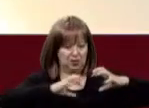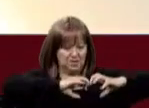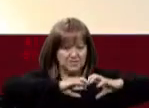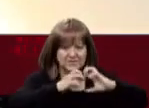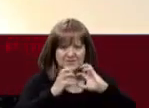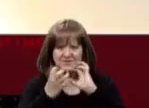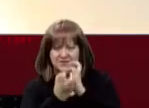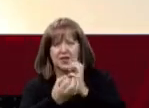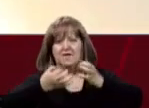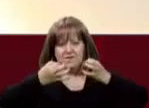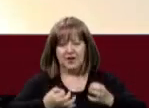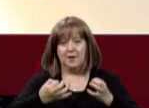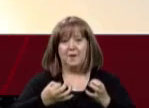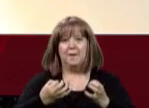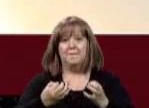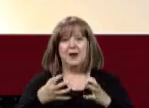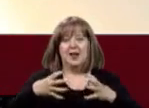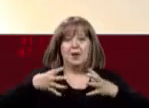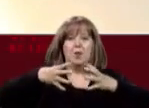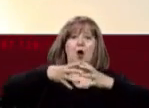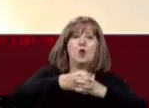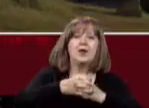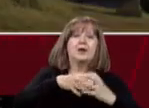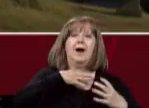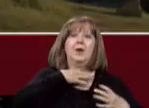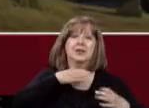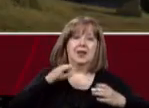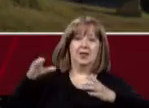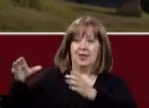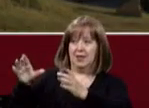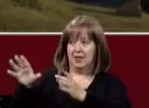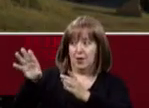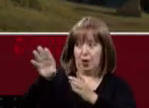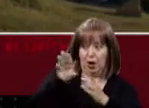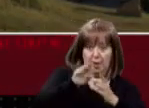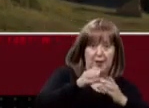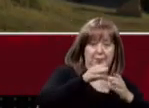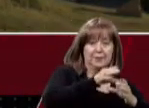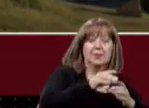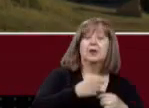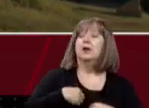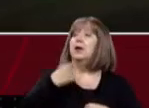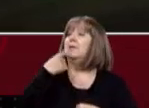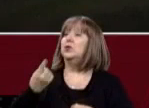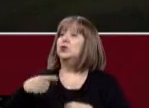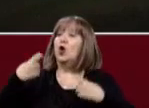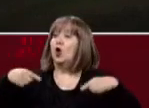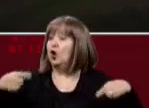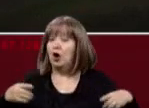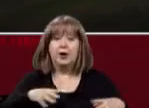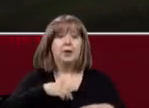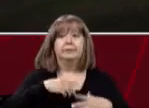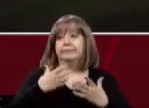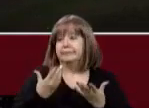pueda generar la unión. Van a dejar los mismos colores, es decir, va a ser el color